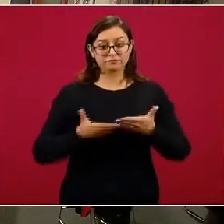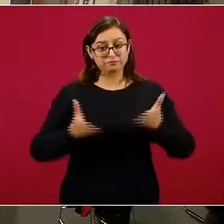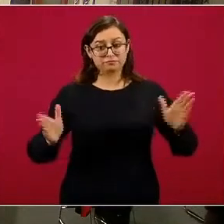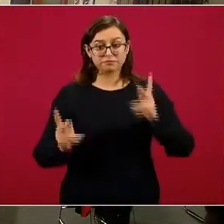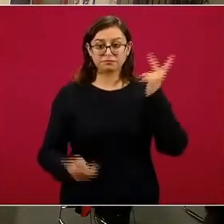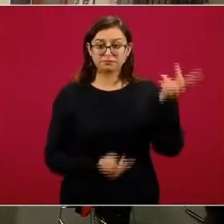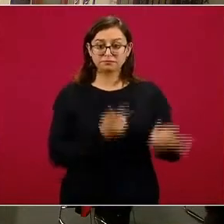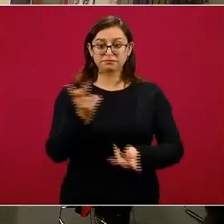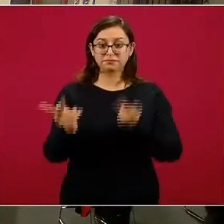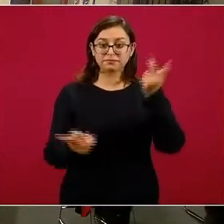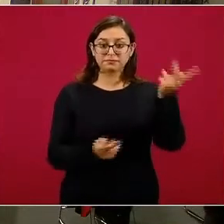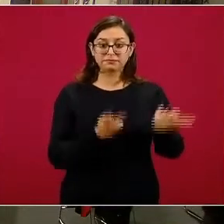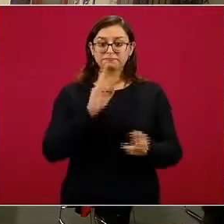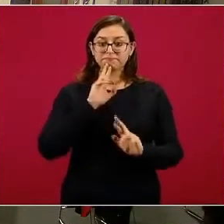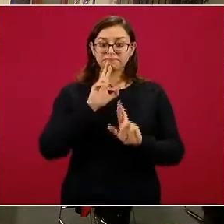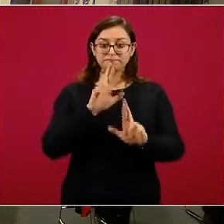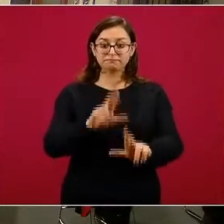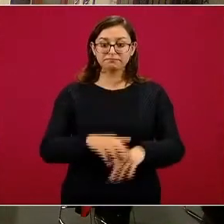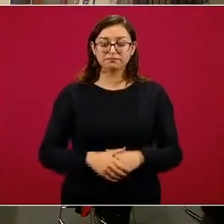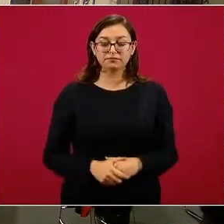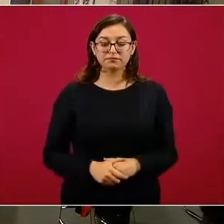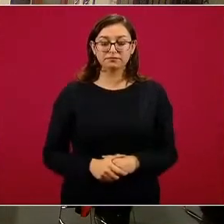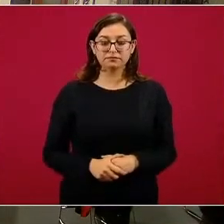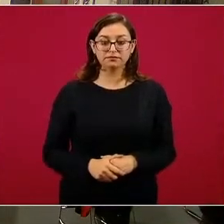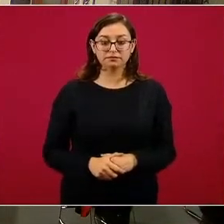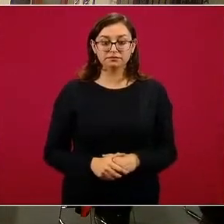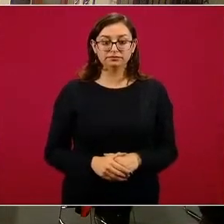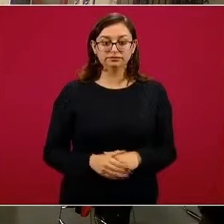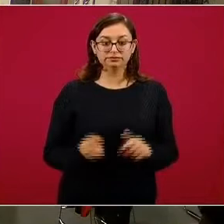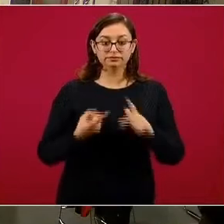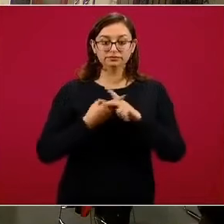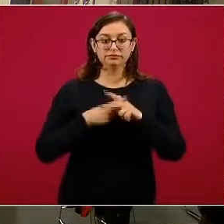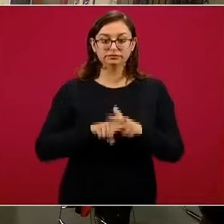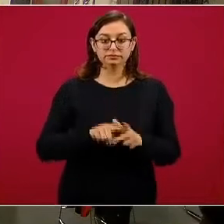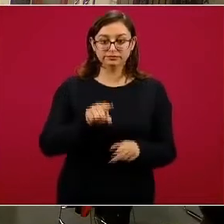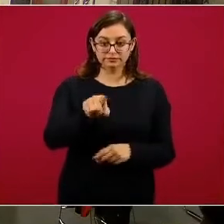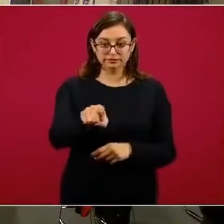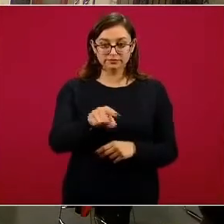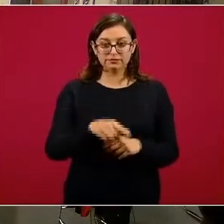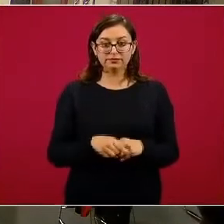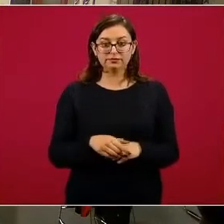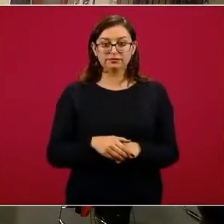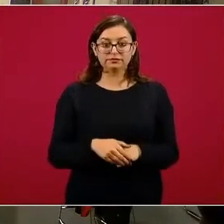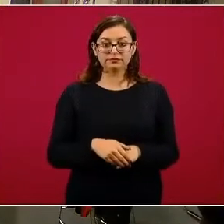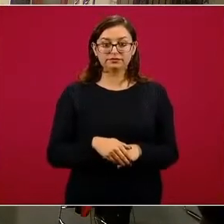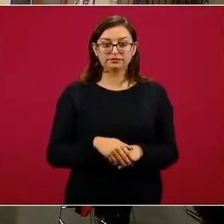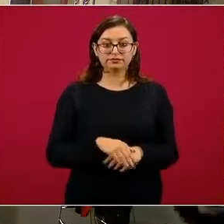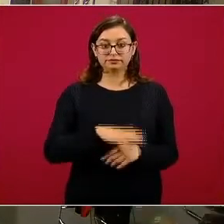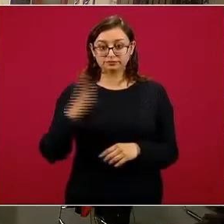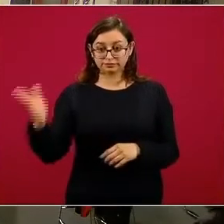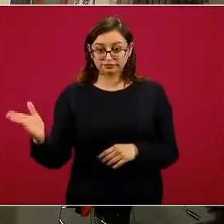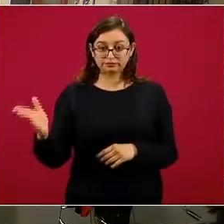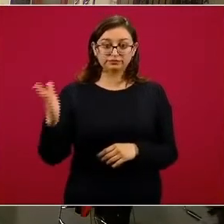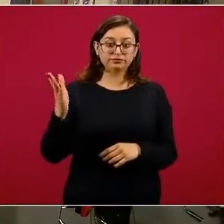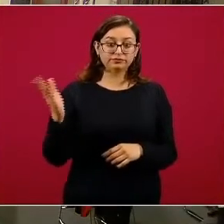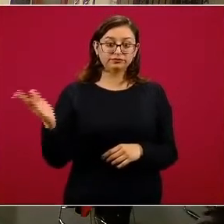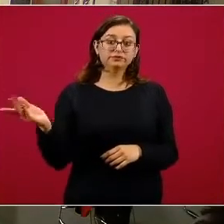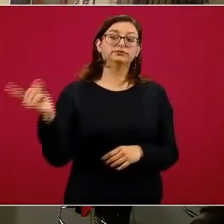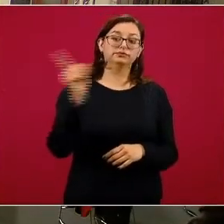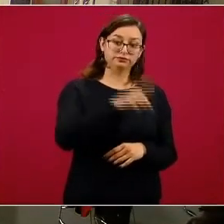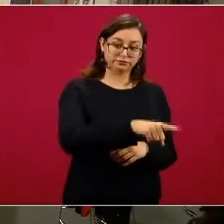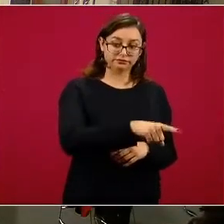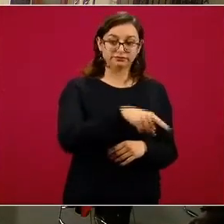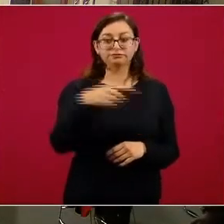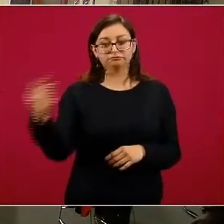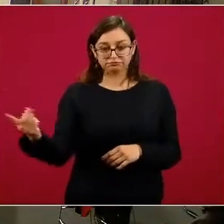la sesión de preguntas y respuestas. Vamos a iniciar aquí, luego pasamos de este lado, volvemos de este lado